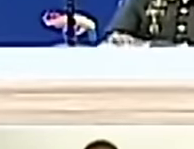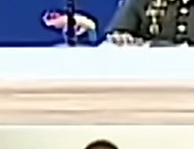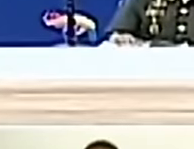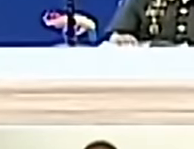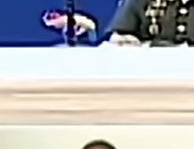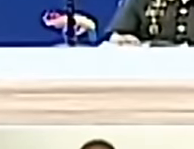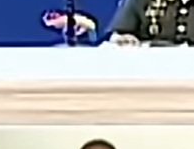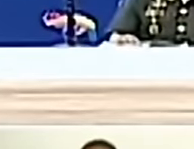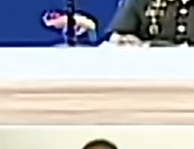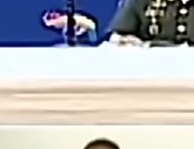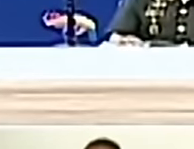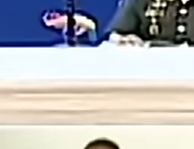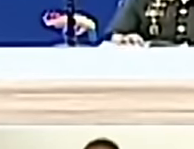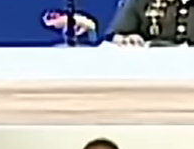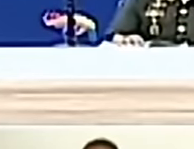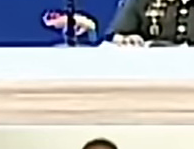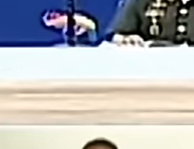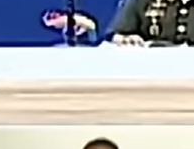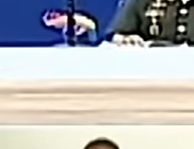podrán.